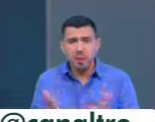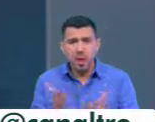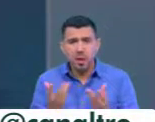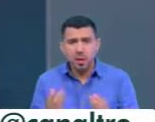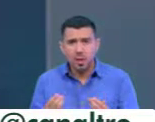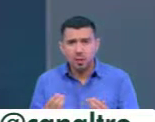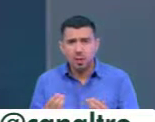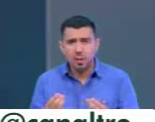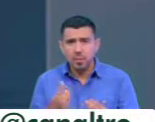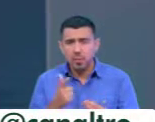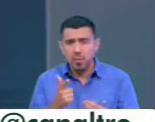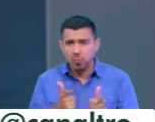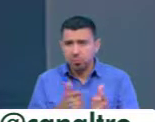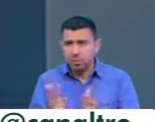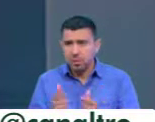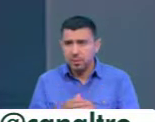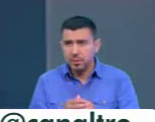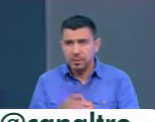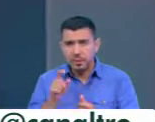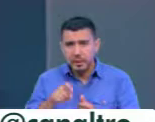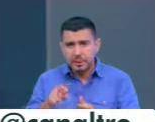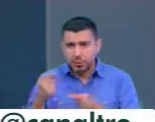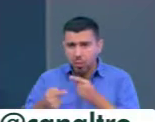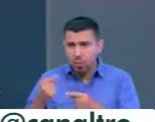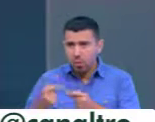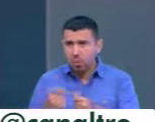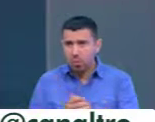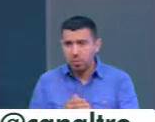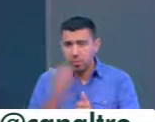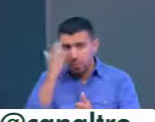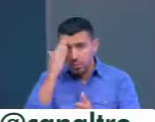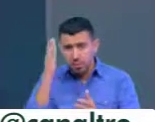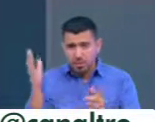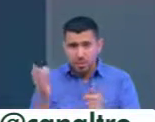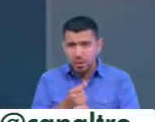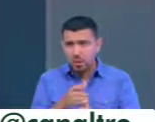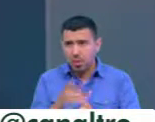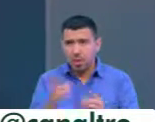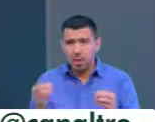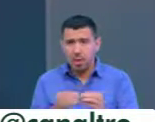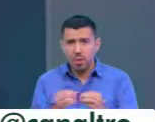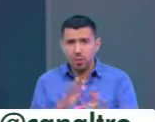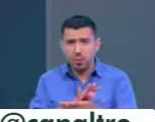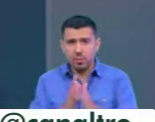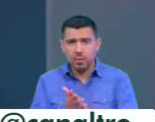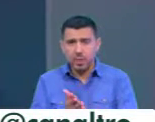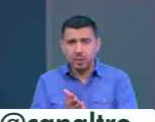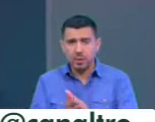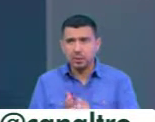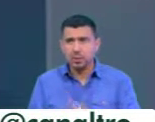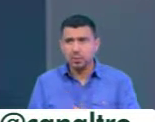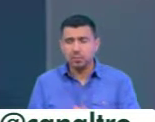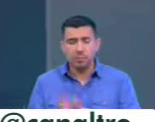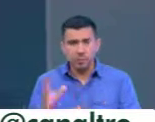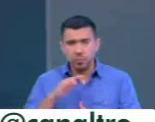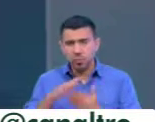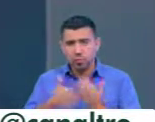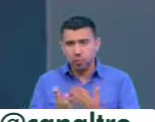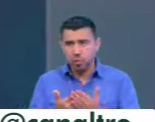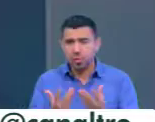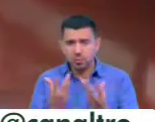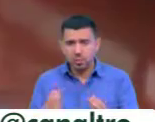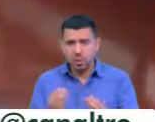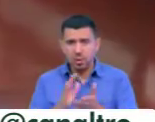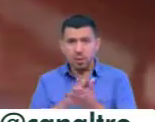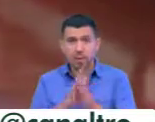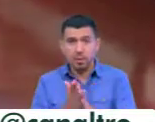real disposición a aportar su concurso para lograr el acuerdo de paz todos quieren la paz